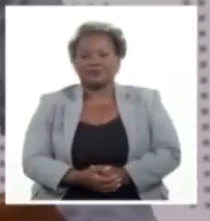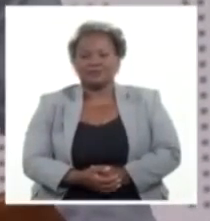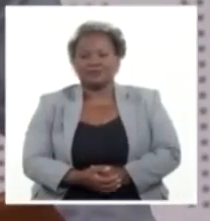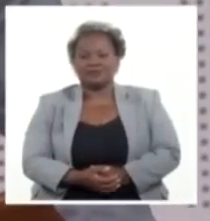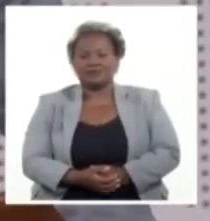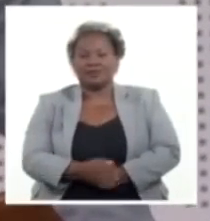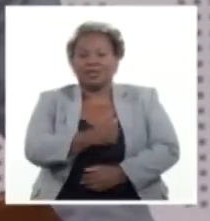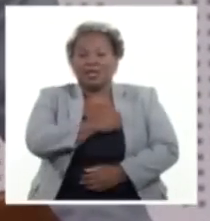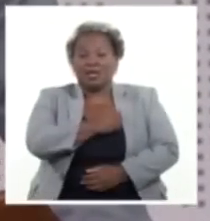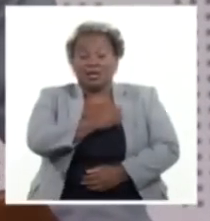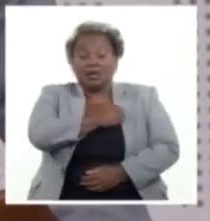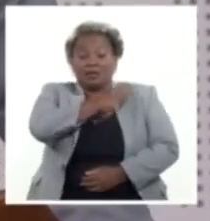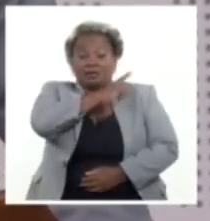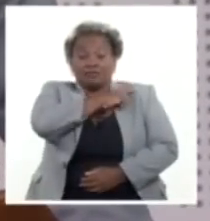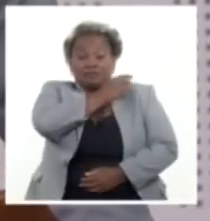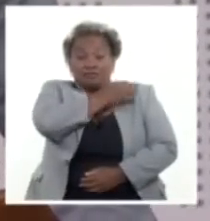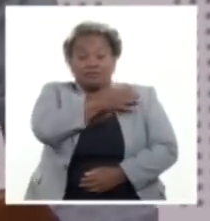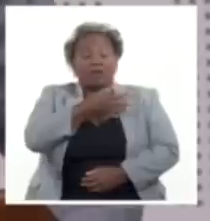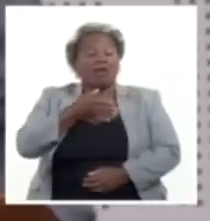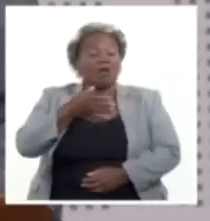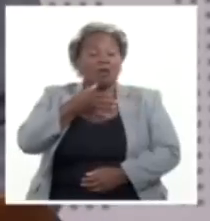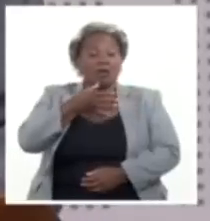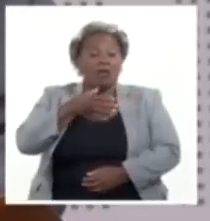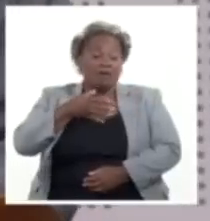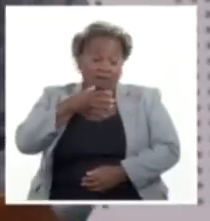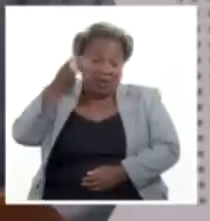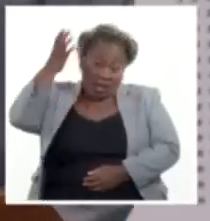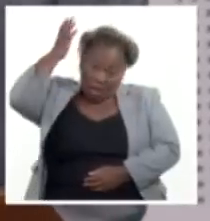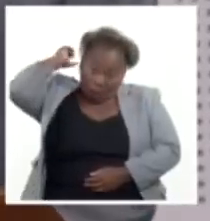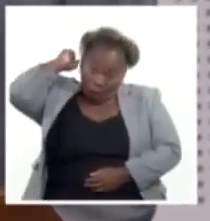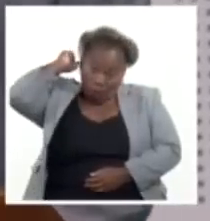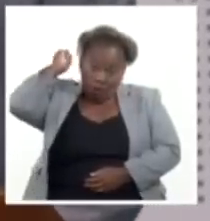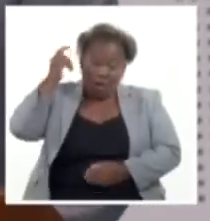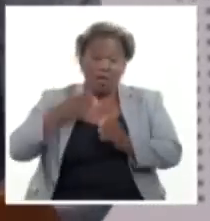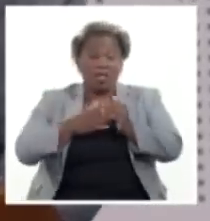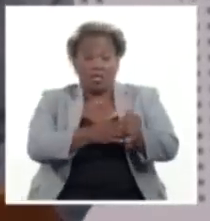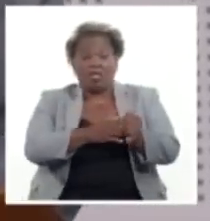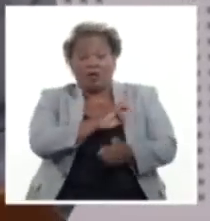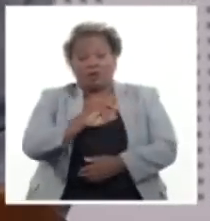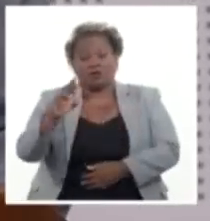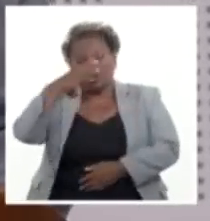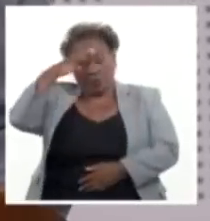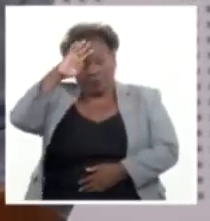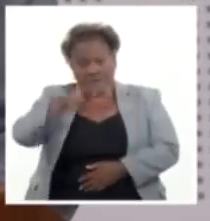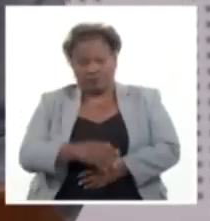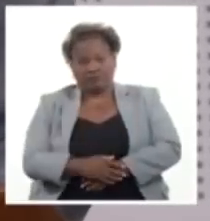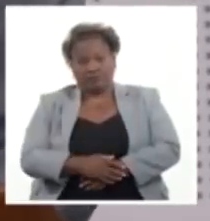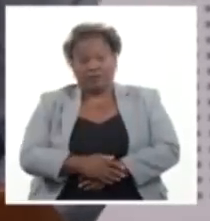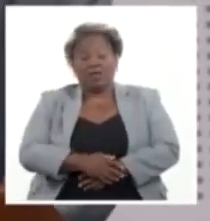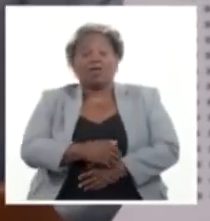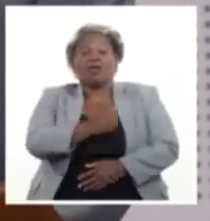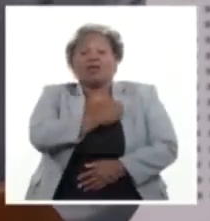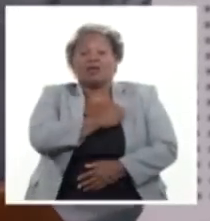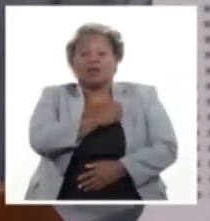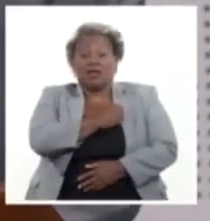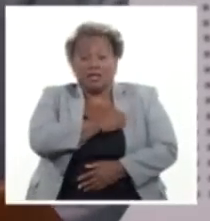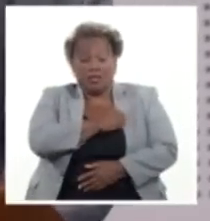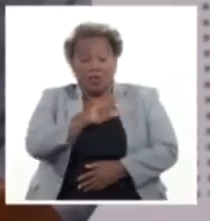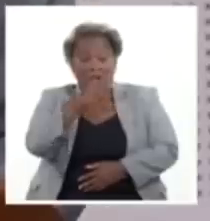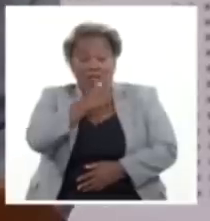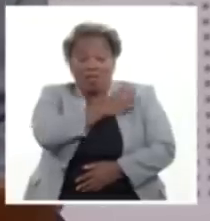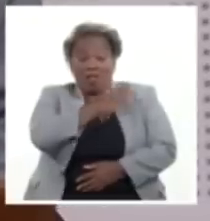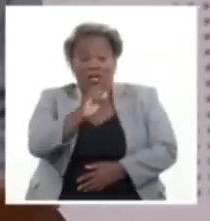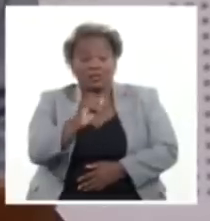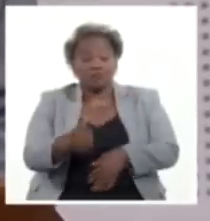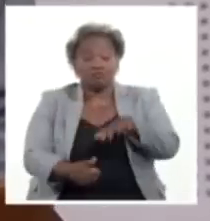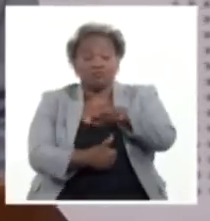Querido general de ejército Raúl Castro Ruz, líder de la Revolución Cubana. Querido Esteban Lasso, presidente de la Asamblea